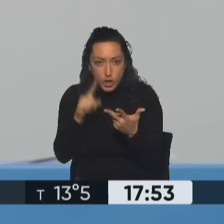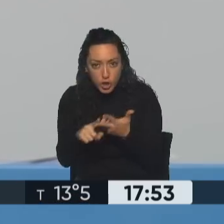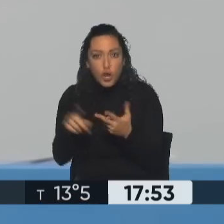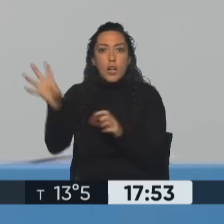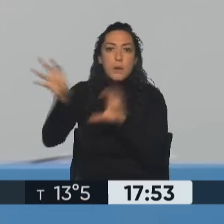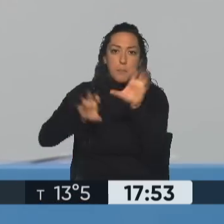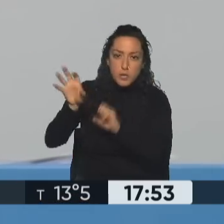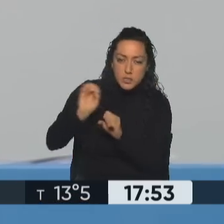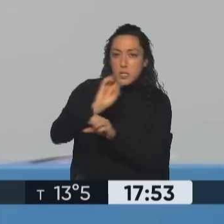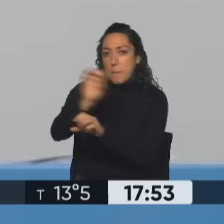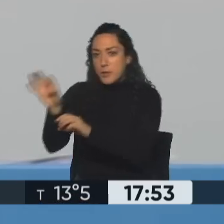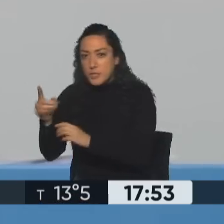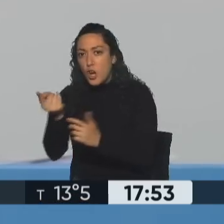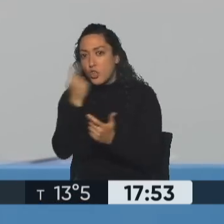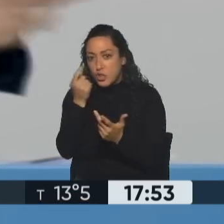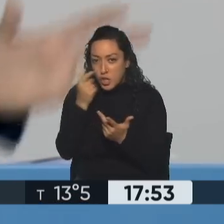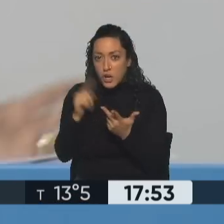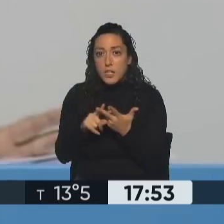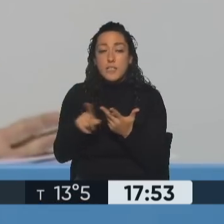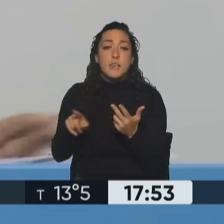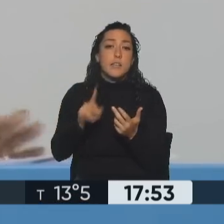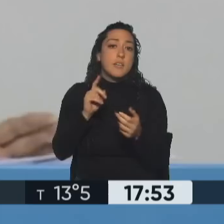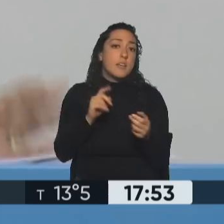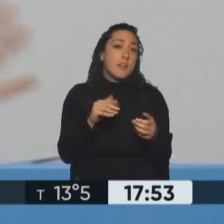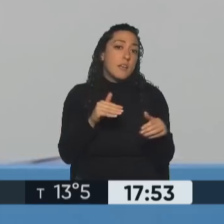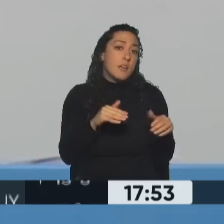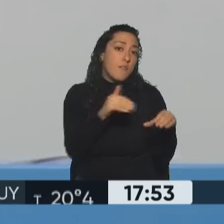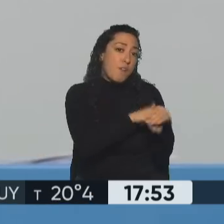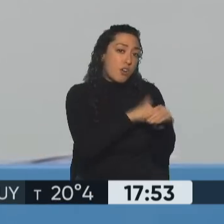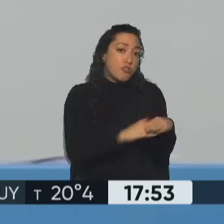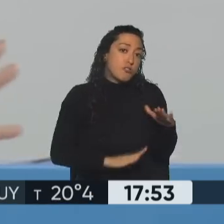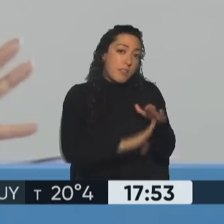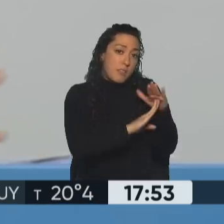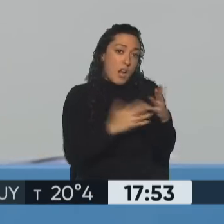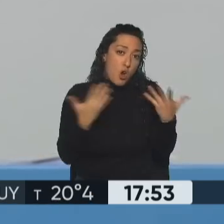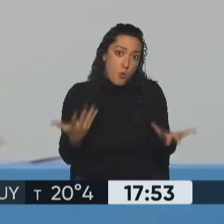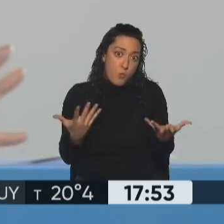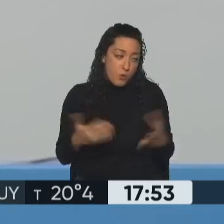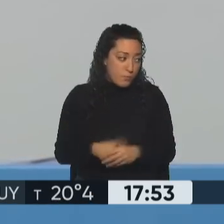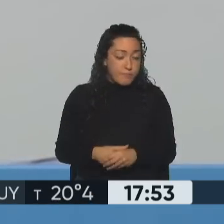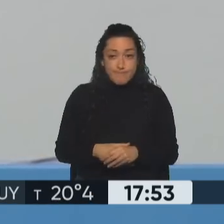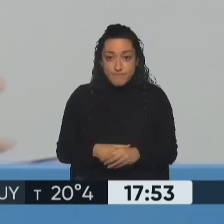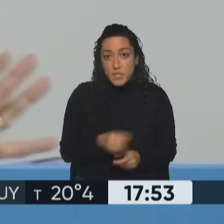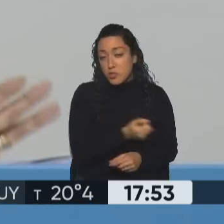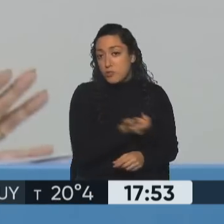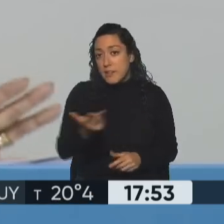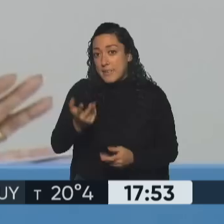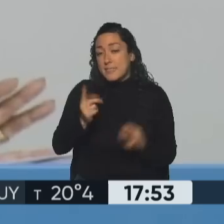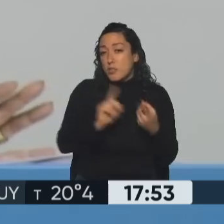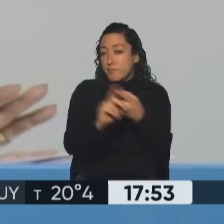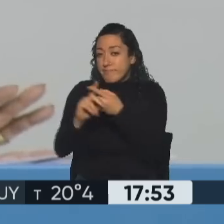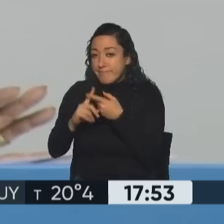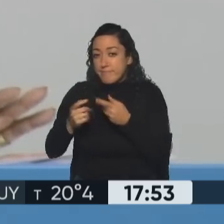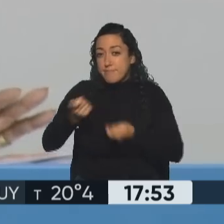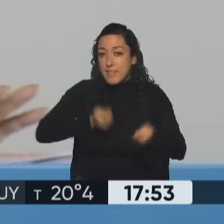de las importaciones. Y el Banco Central, obviamente. Esto tiene que ser articulado, lo cual no